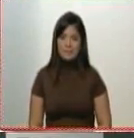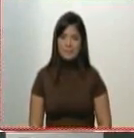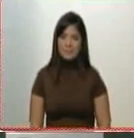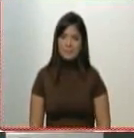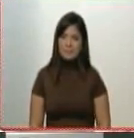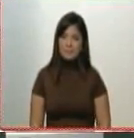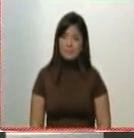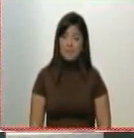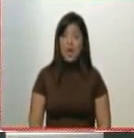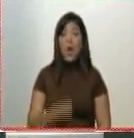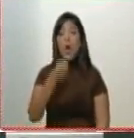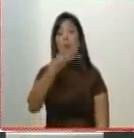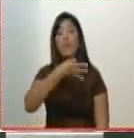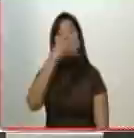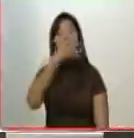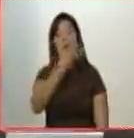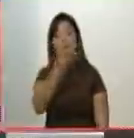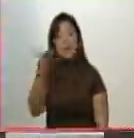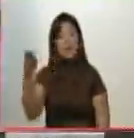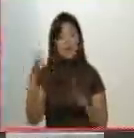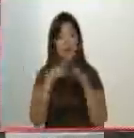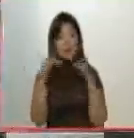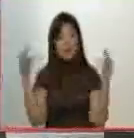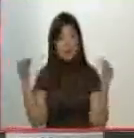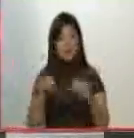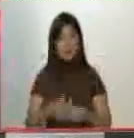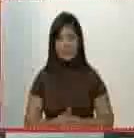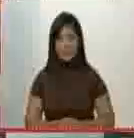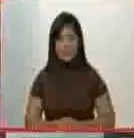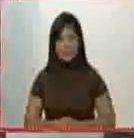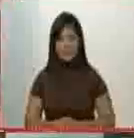Bueno, buenas tardes a todos y a todas.